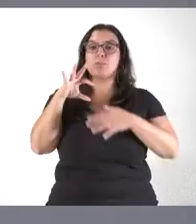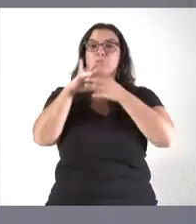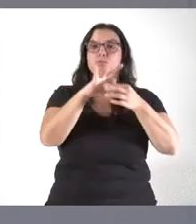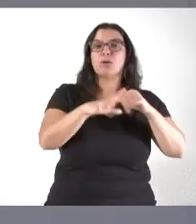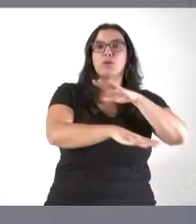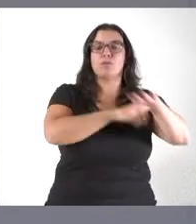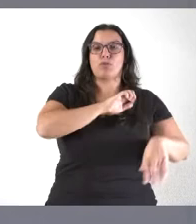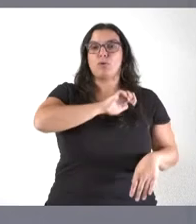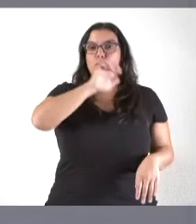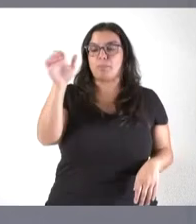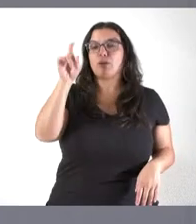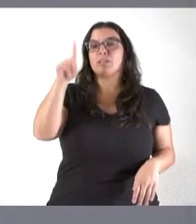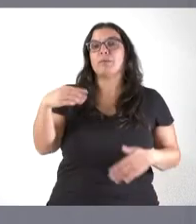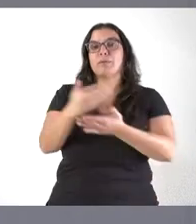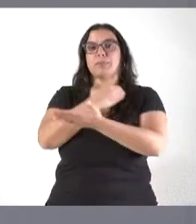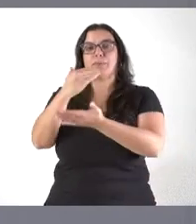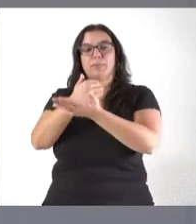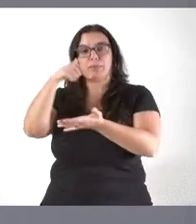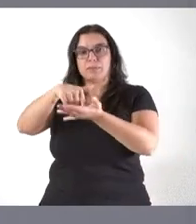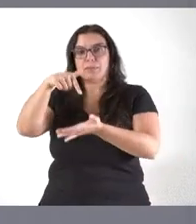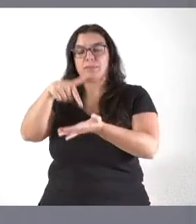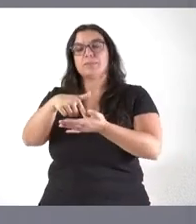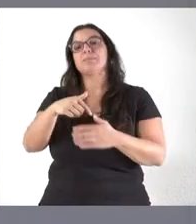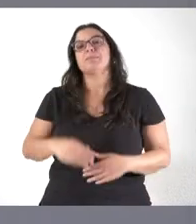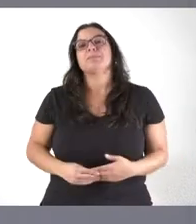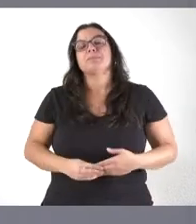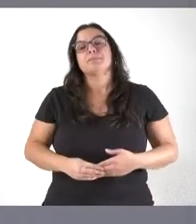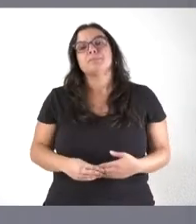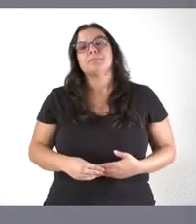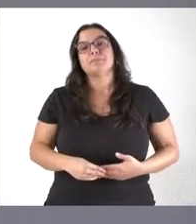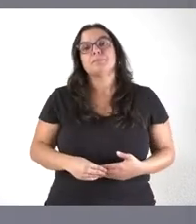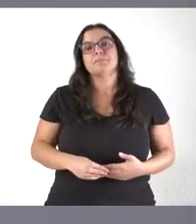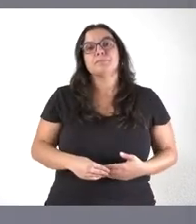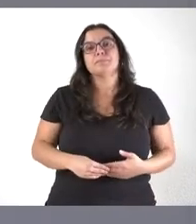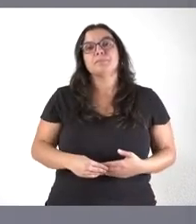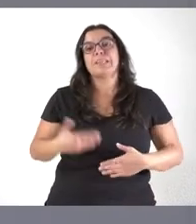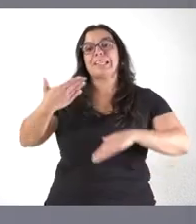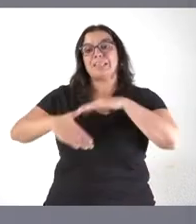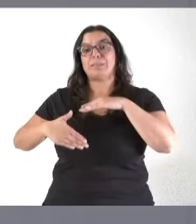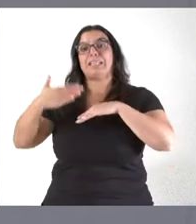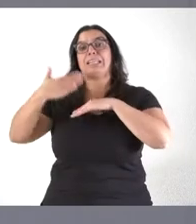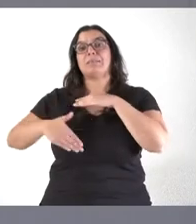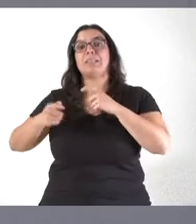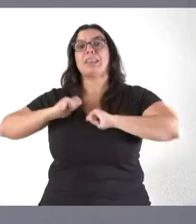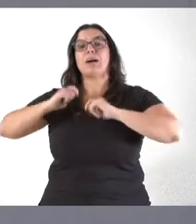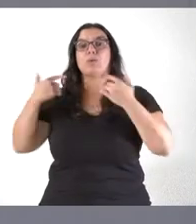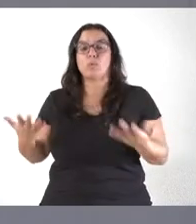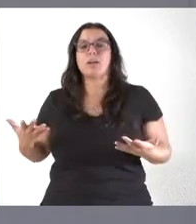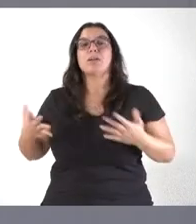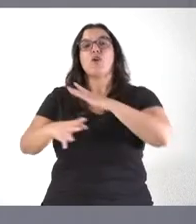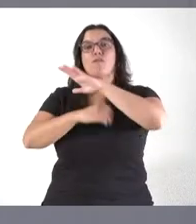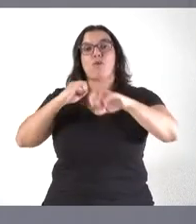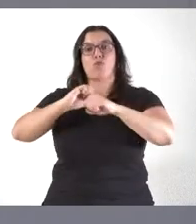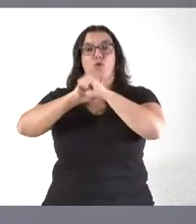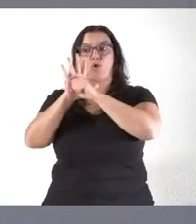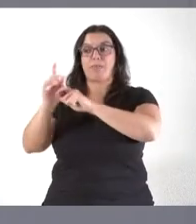y la recaudación tributaria y las causas de que el incremento no pueda ser mayor es la eliminación de ese